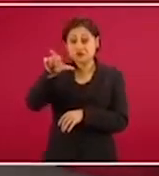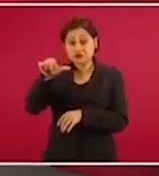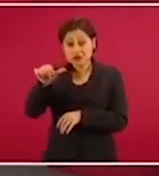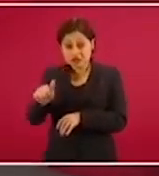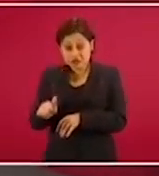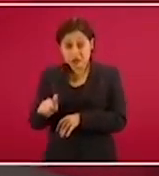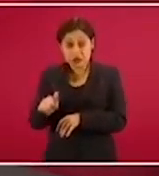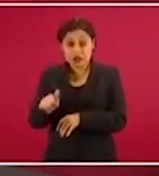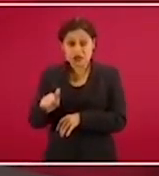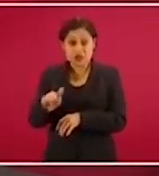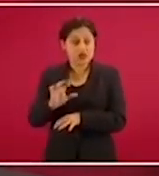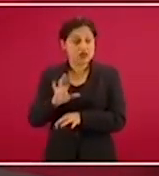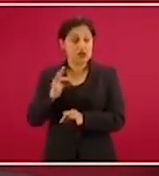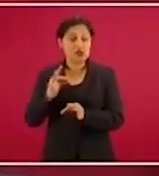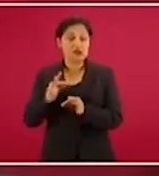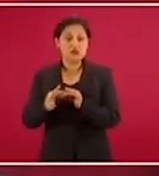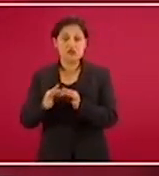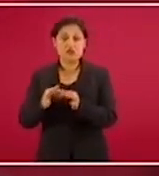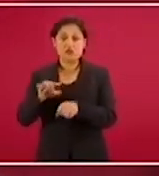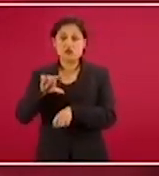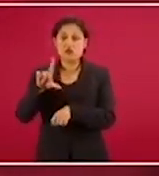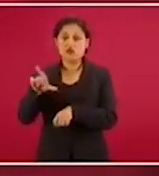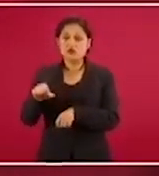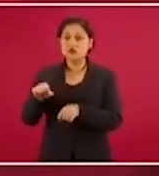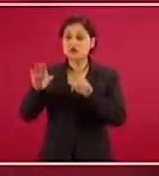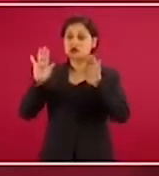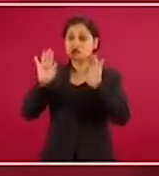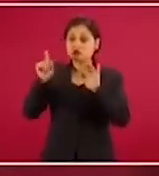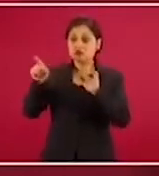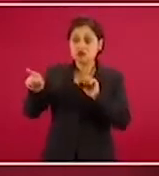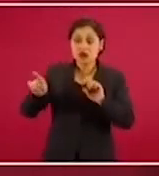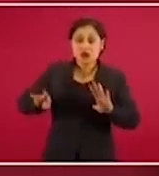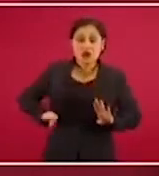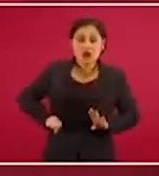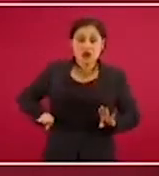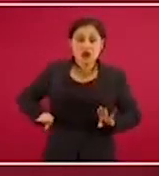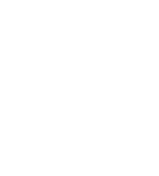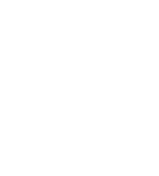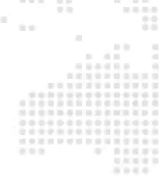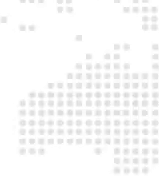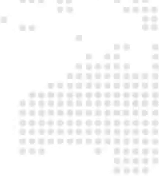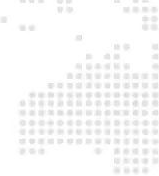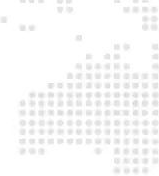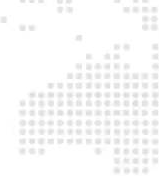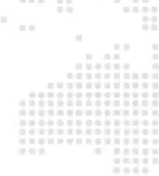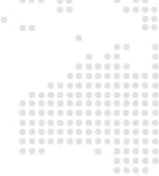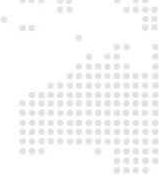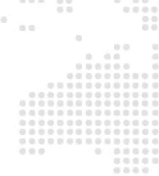potencias y las hegemonías con la confrontación, pero ahora no.